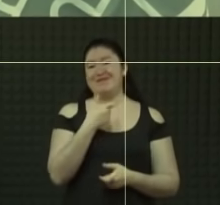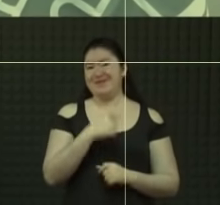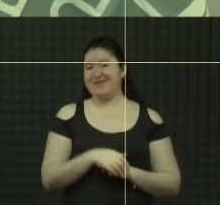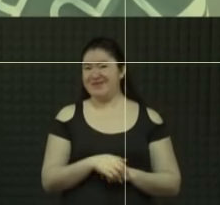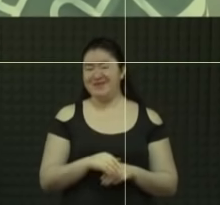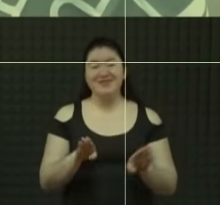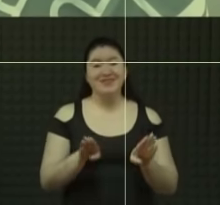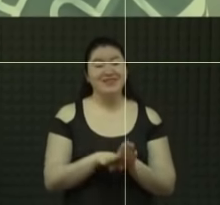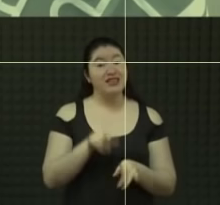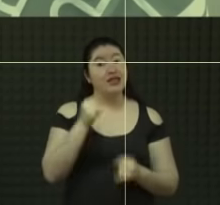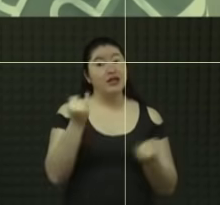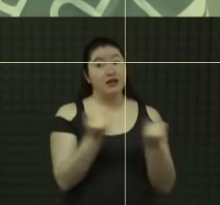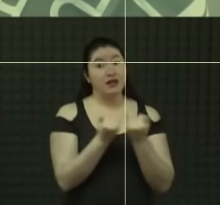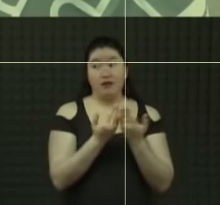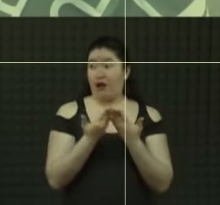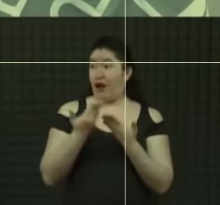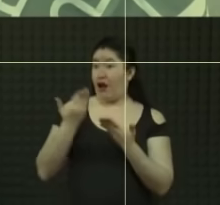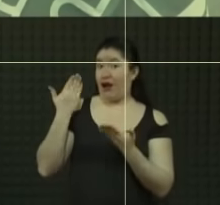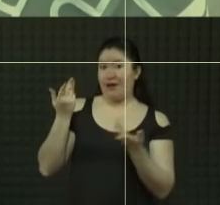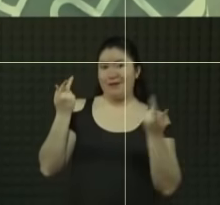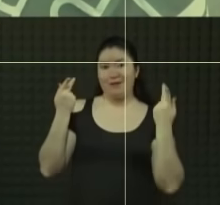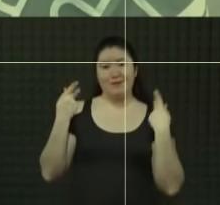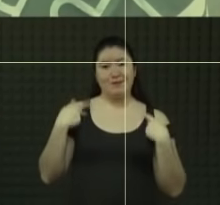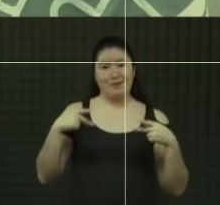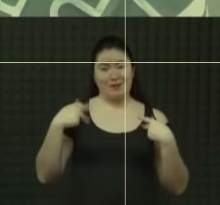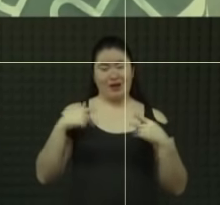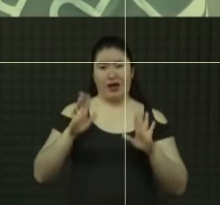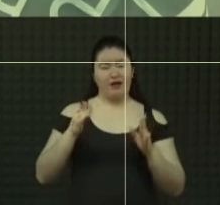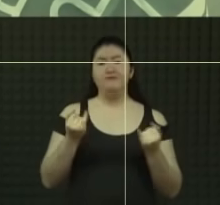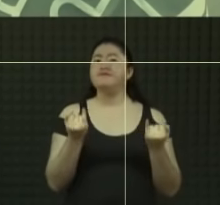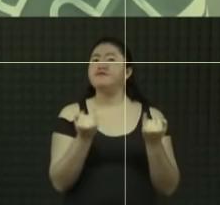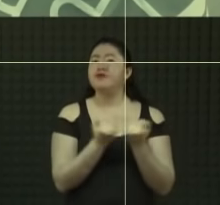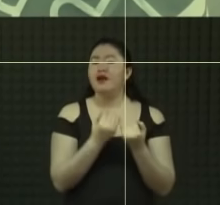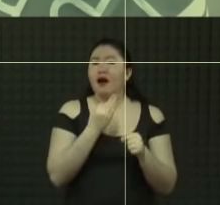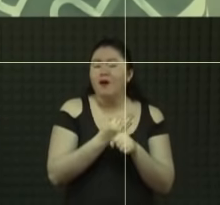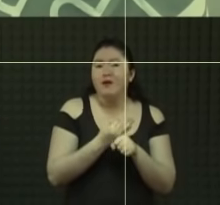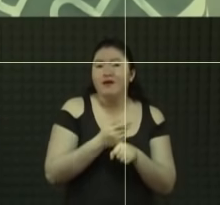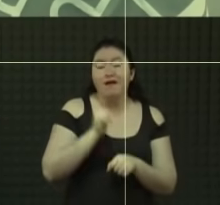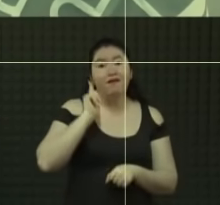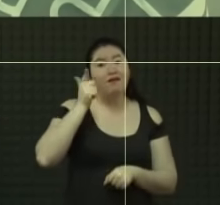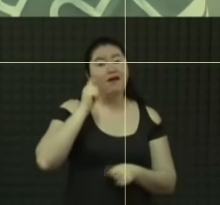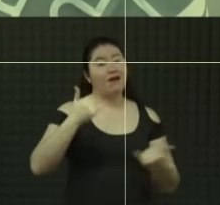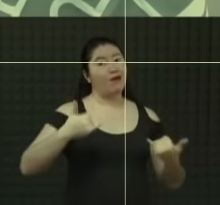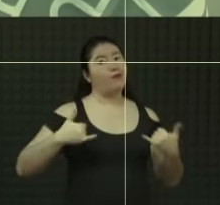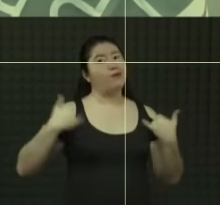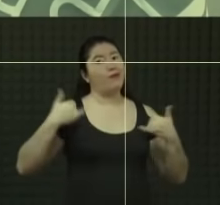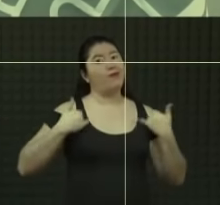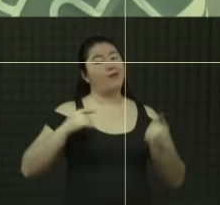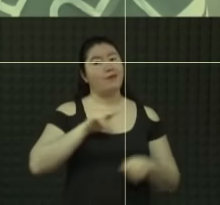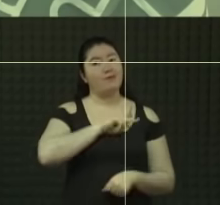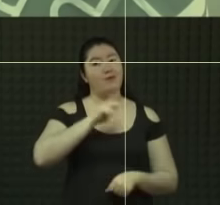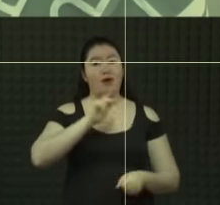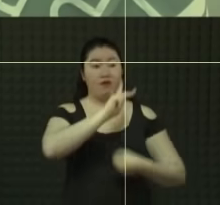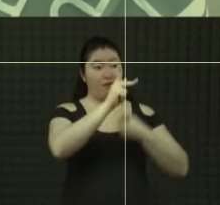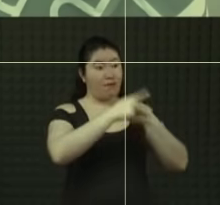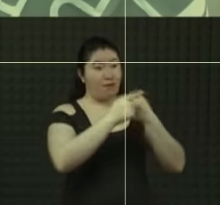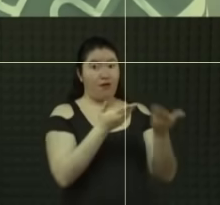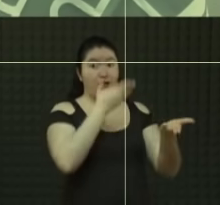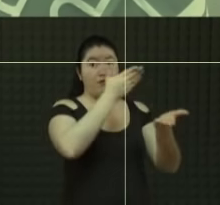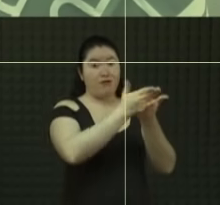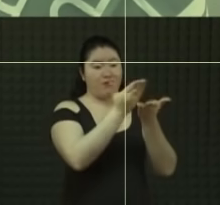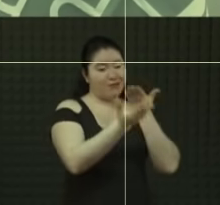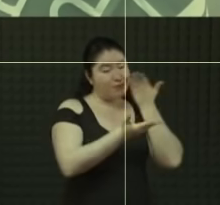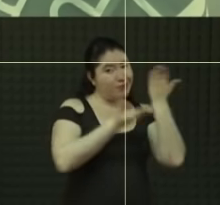oportunidad de poder salir al extranjero o estudiar universidad, posgrado. Ese es nuestro anhelo, la igualdad y el derecho a la